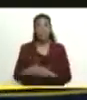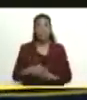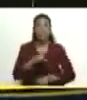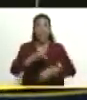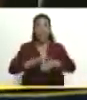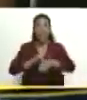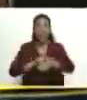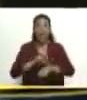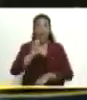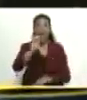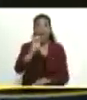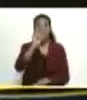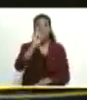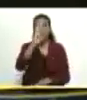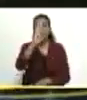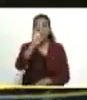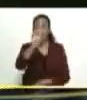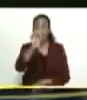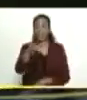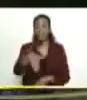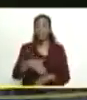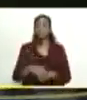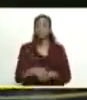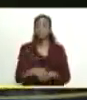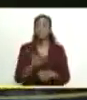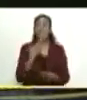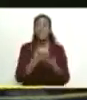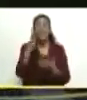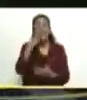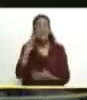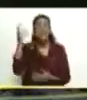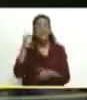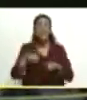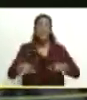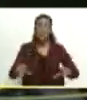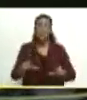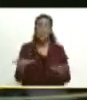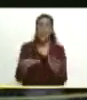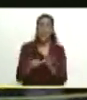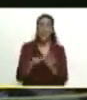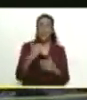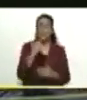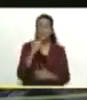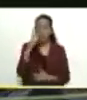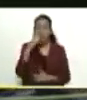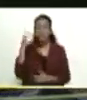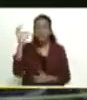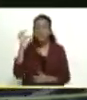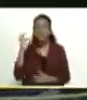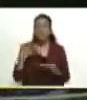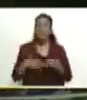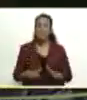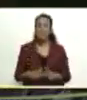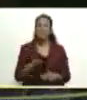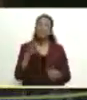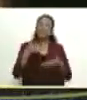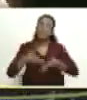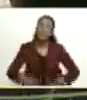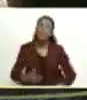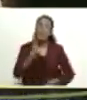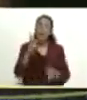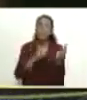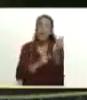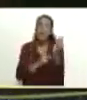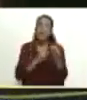tú? ¿Ese apellido dónde viene? Francés. Tú eres casi francesa, pues. Bienvenido, presidente, a la parroquia La Vega, sí.